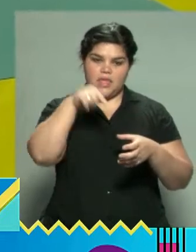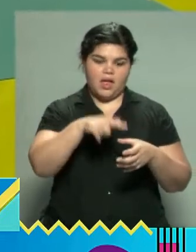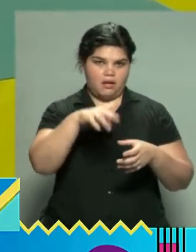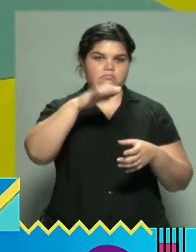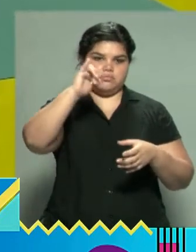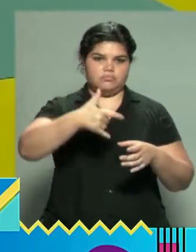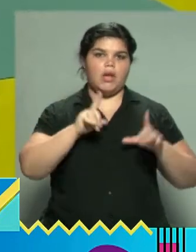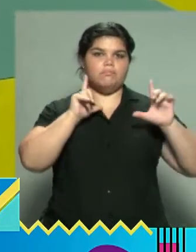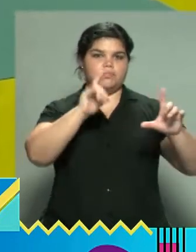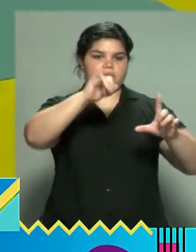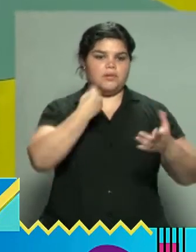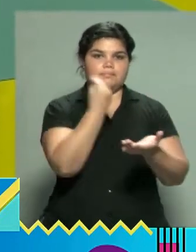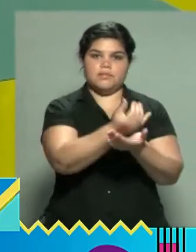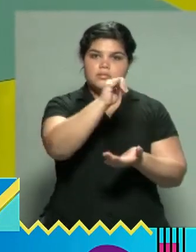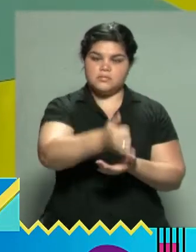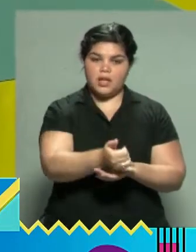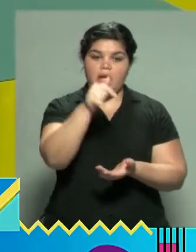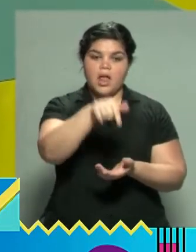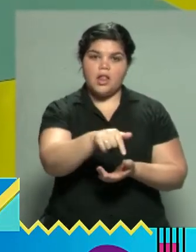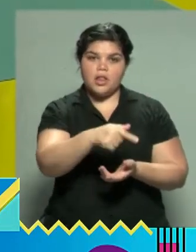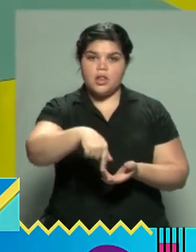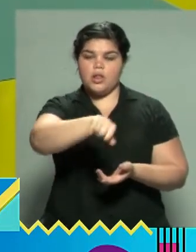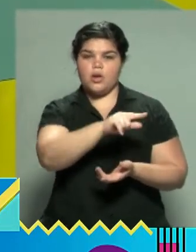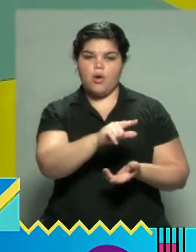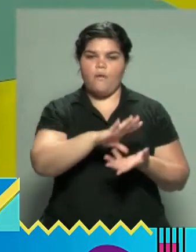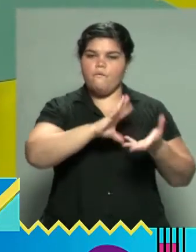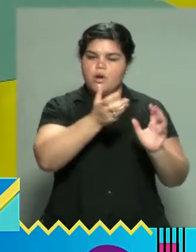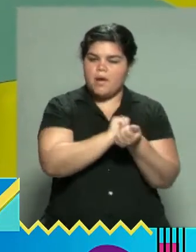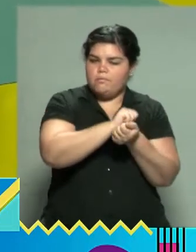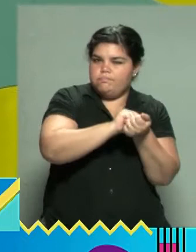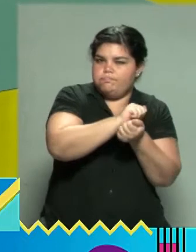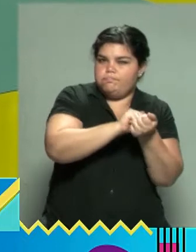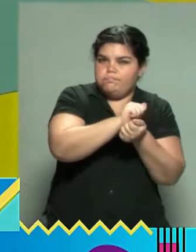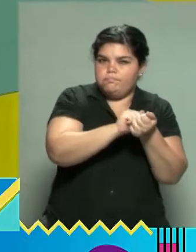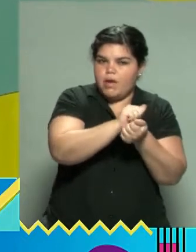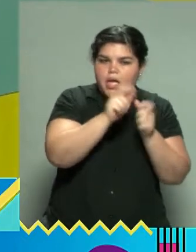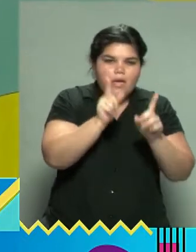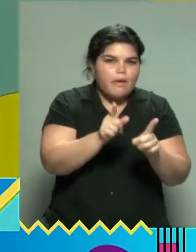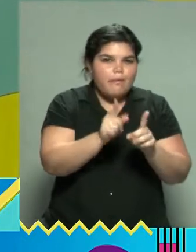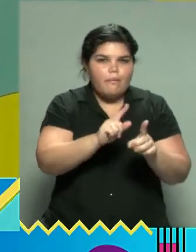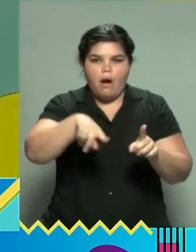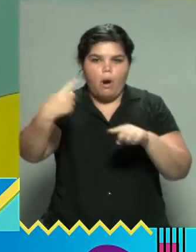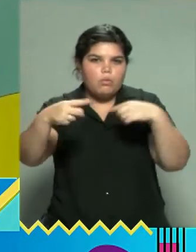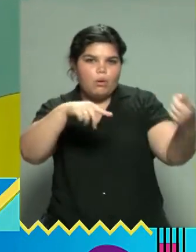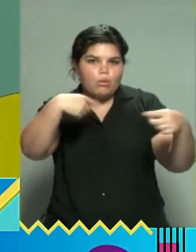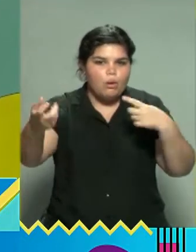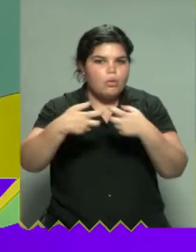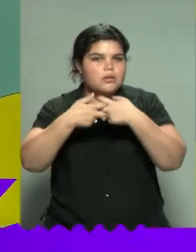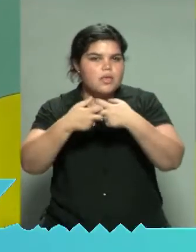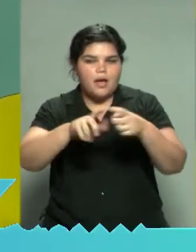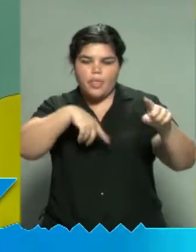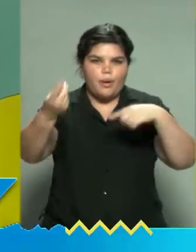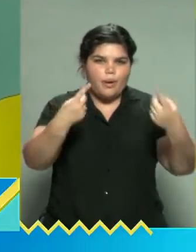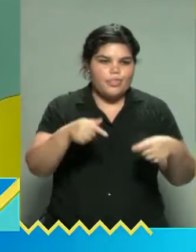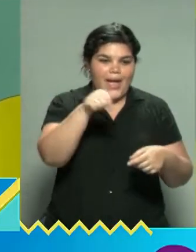tiene representatividad y que no tiene una visión corrupta, digamos, como la gente puede llegar a tener sobre distintos sindicatos, sobre